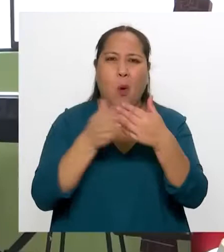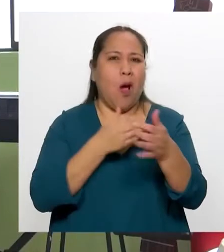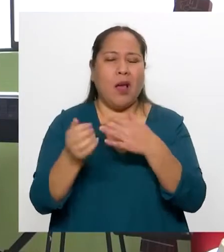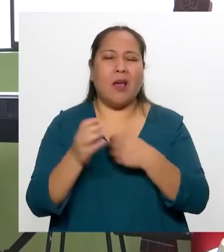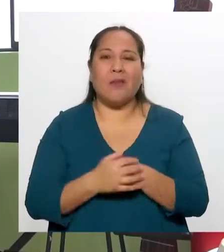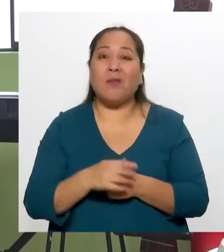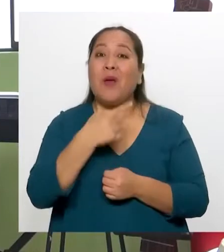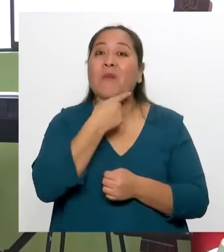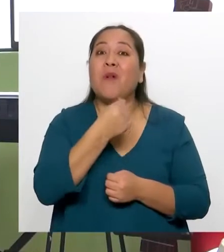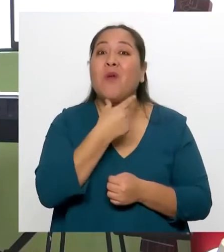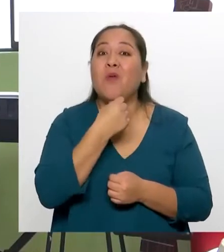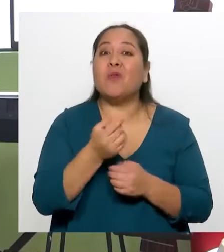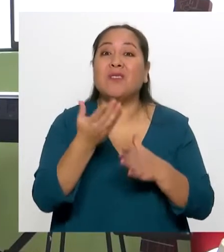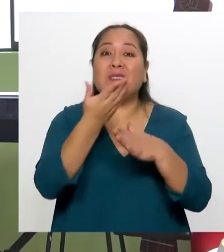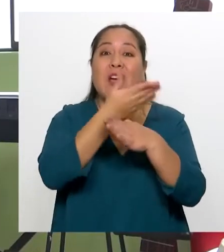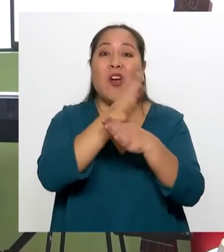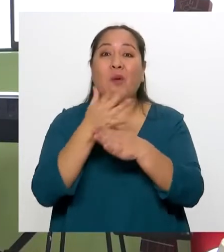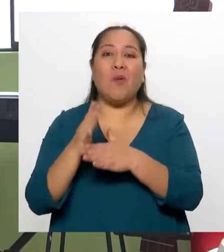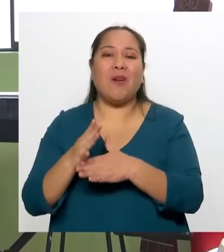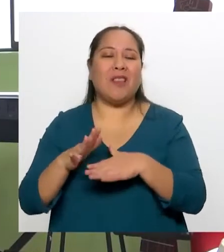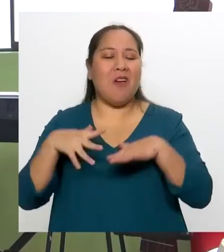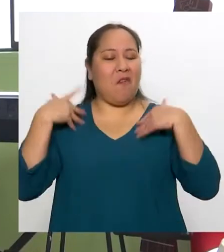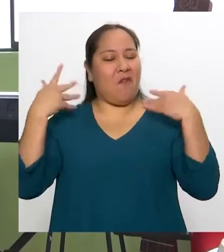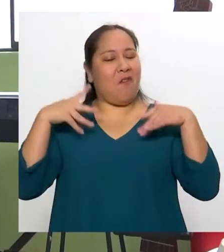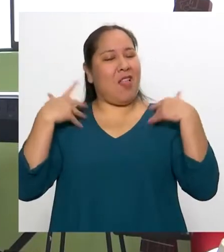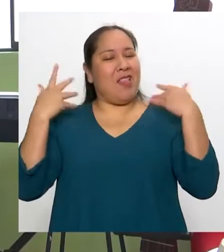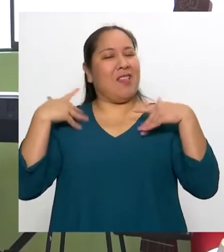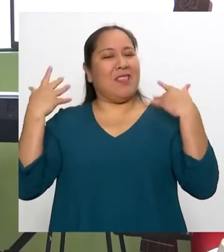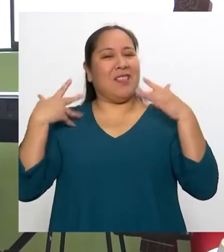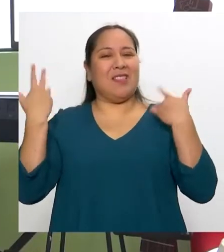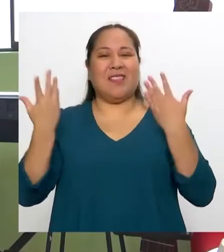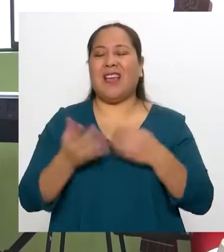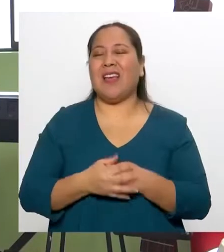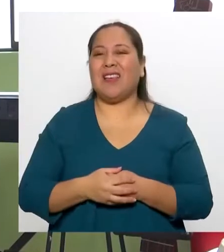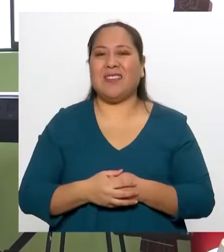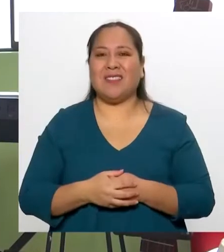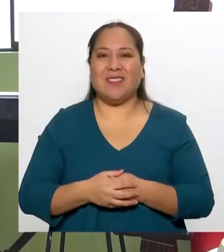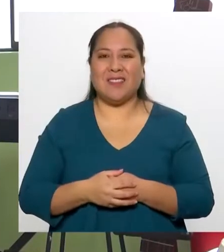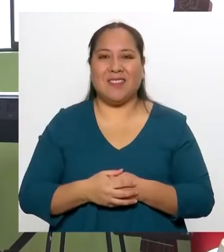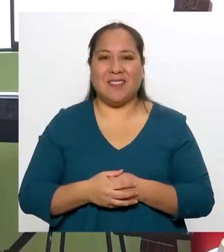Lo que más me gusta es compartir con alegría.